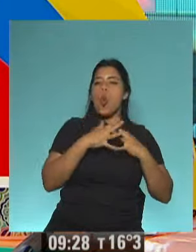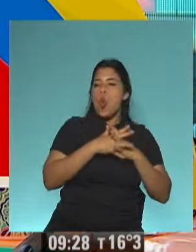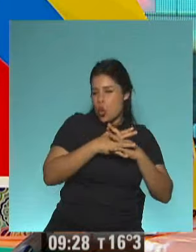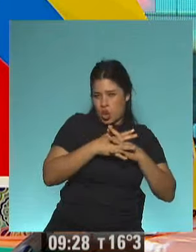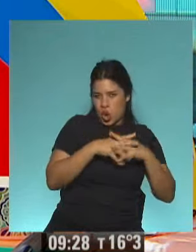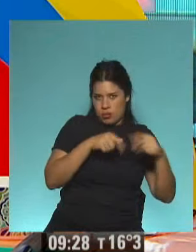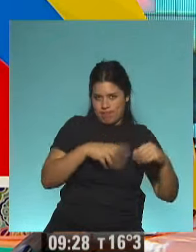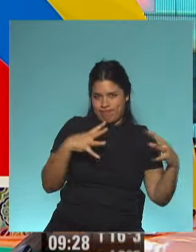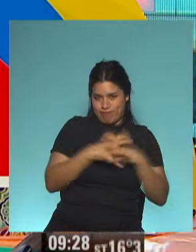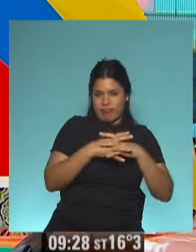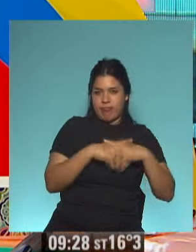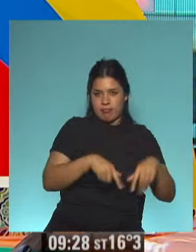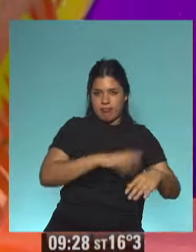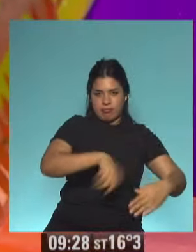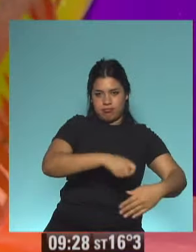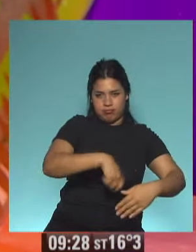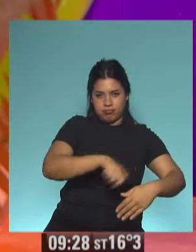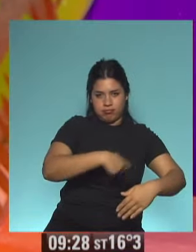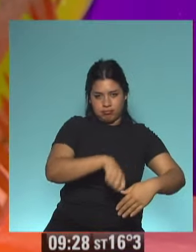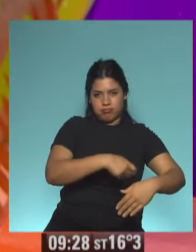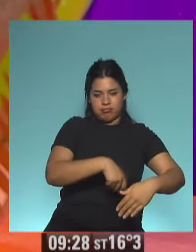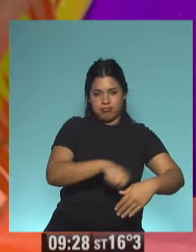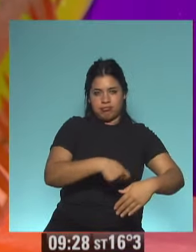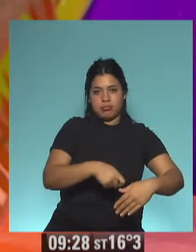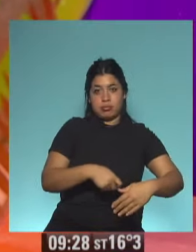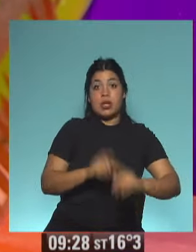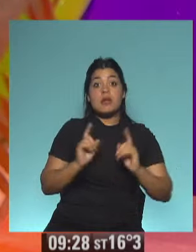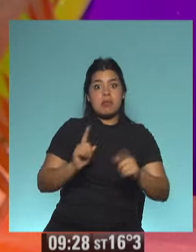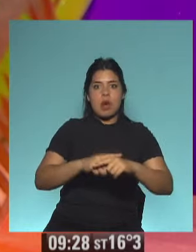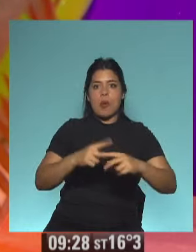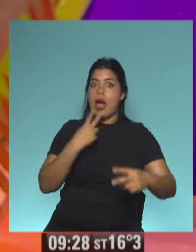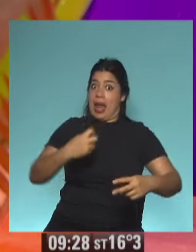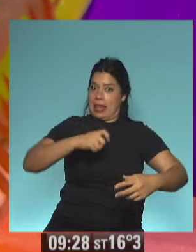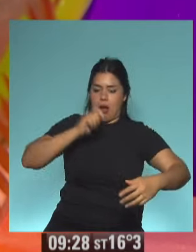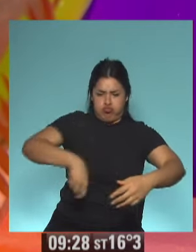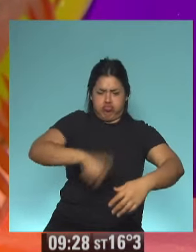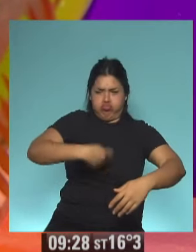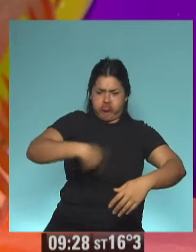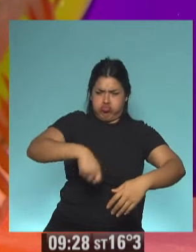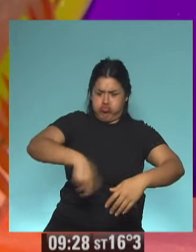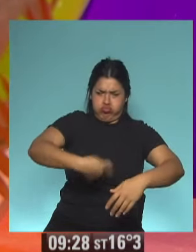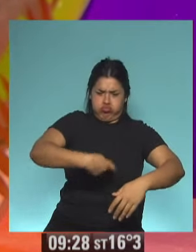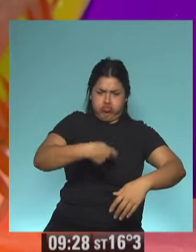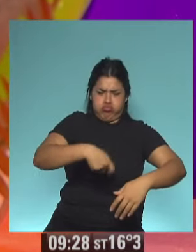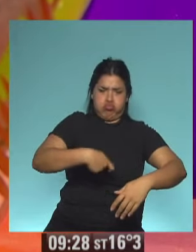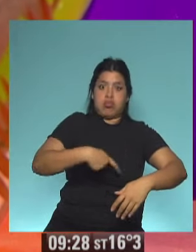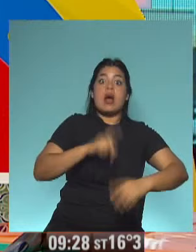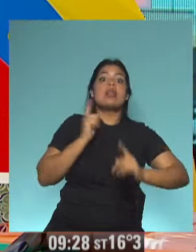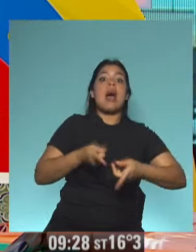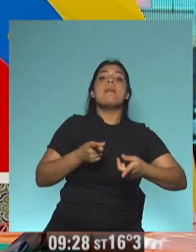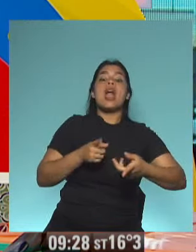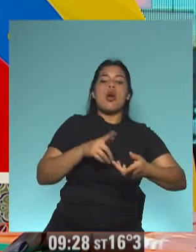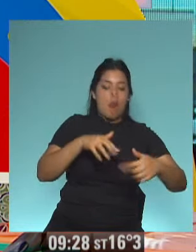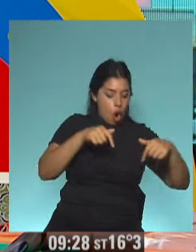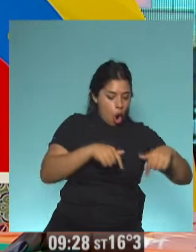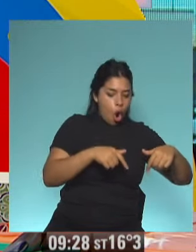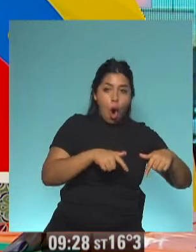mezclarlo. Y a la vez ese ingrediente empieza, como lo hacemos tan enérgicamente, así con mucha energía, mucha energía, cambia